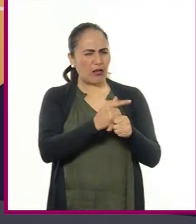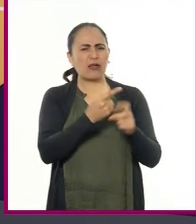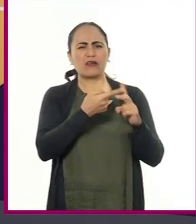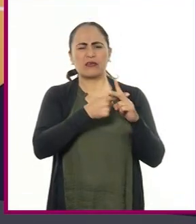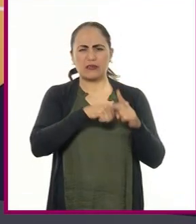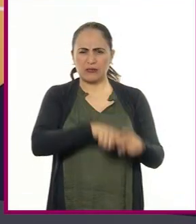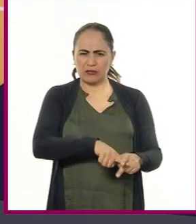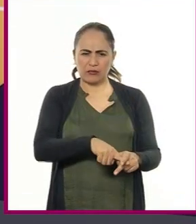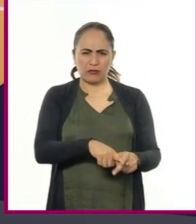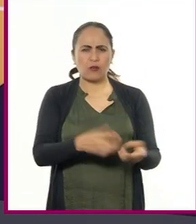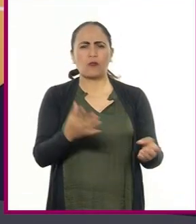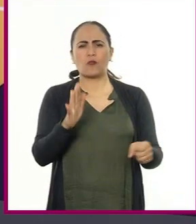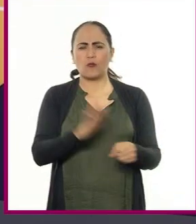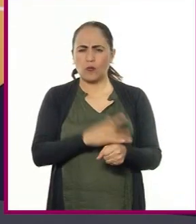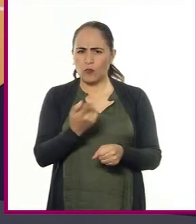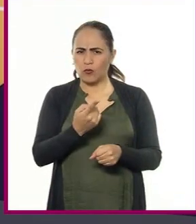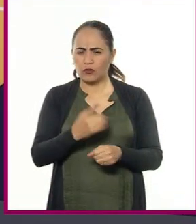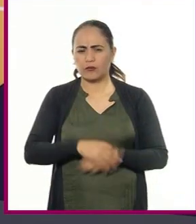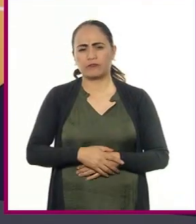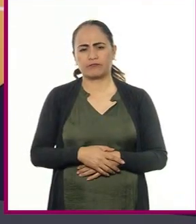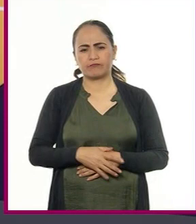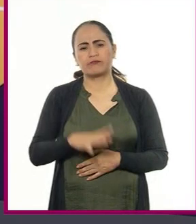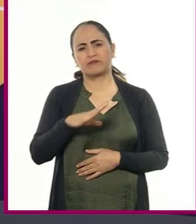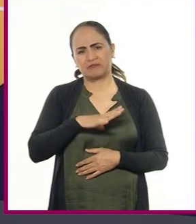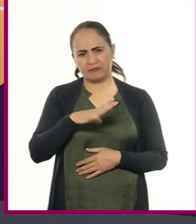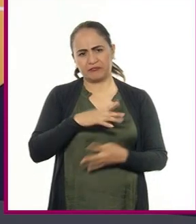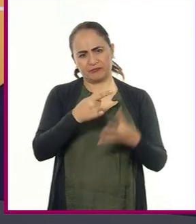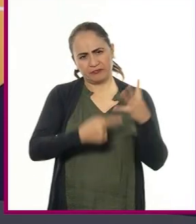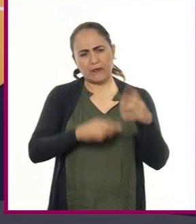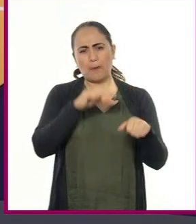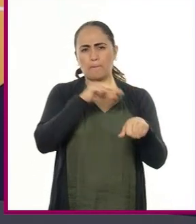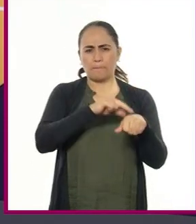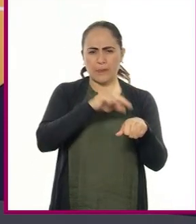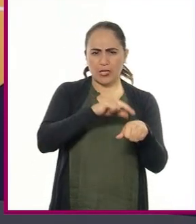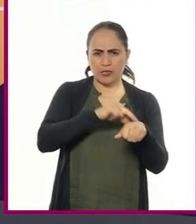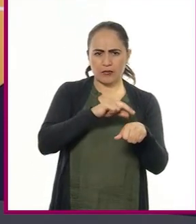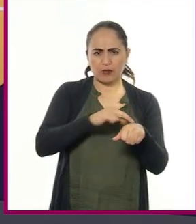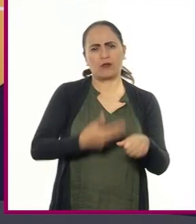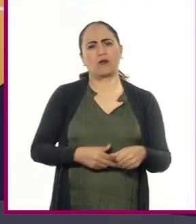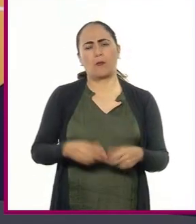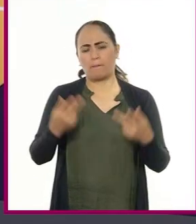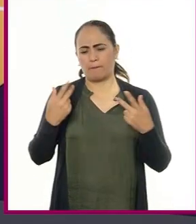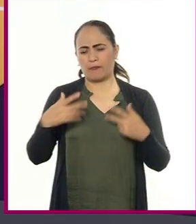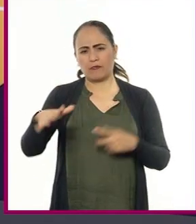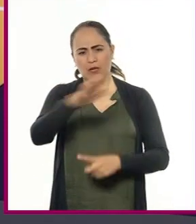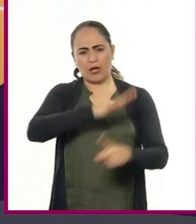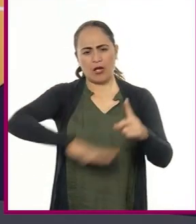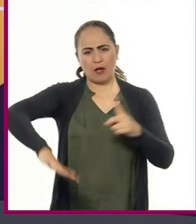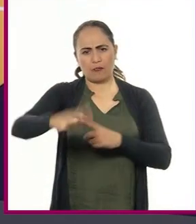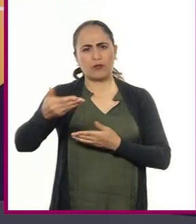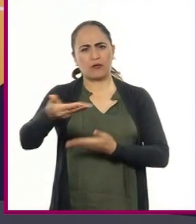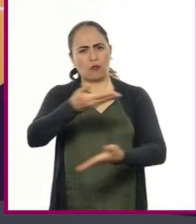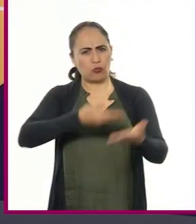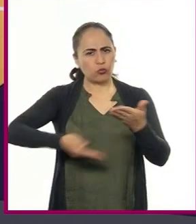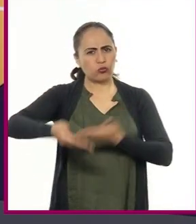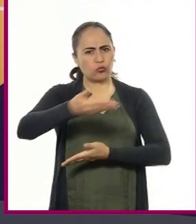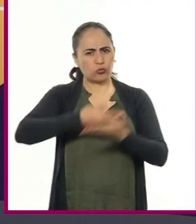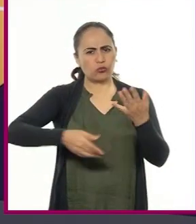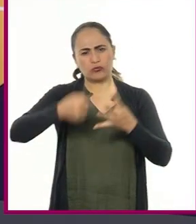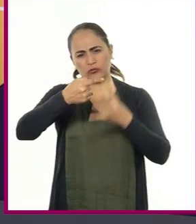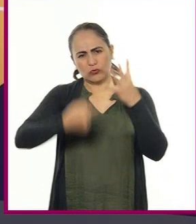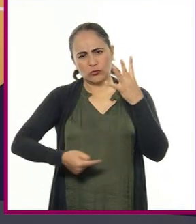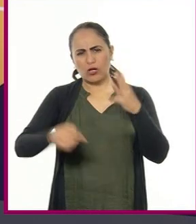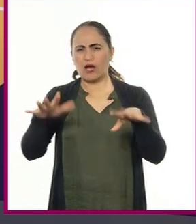discapacidad, entre las que se encuentran las de carácter médico, la interacción con medio ambiente y las de otros